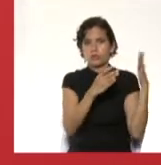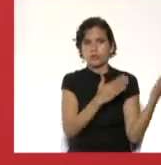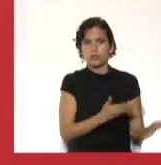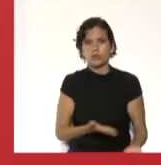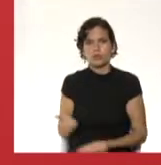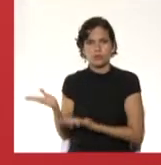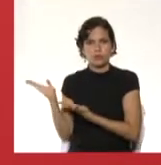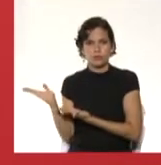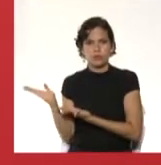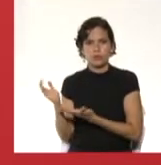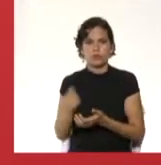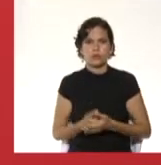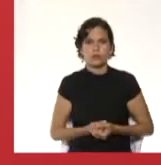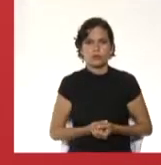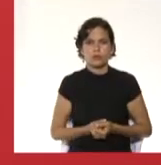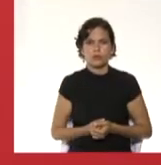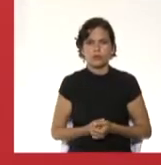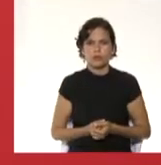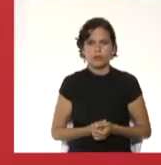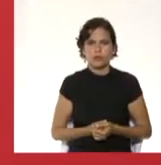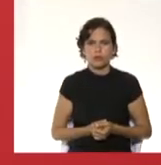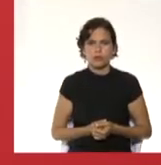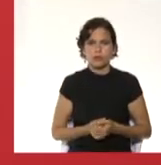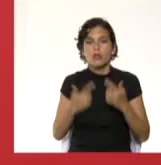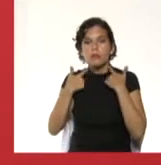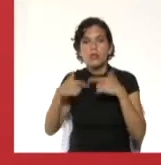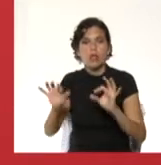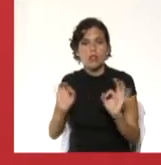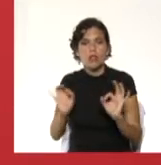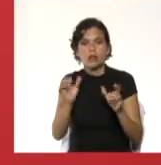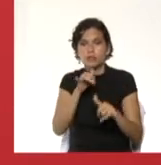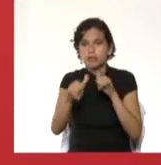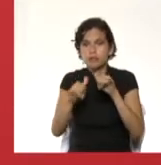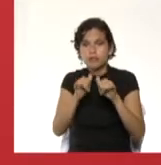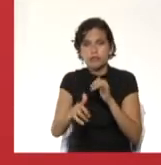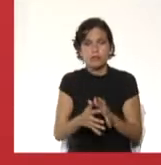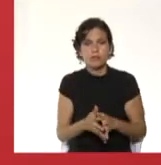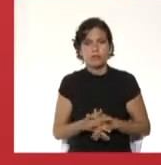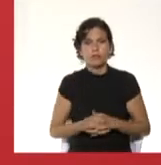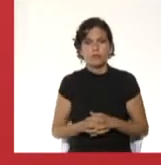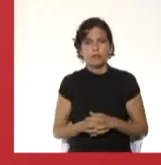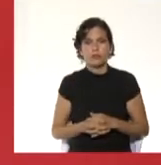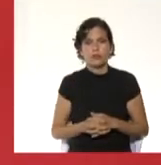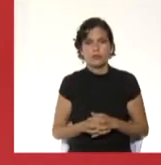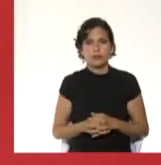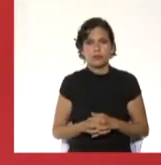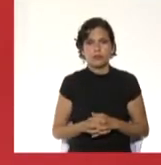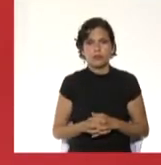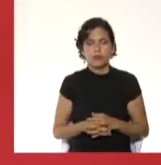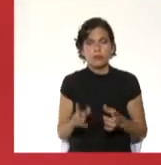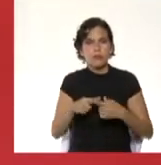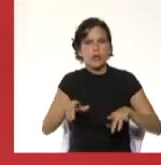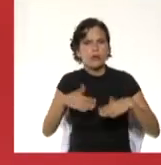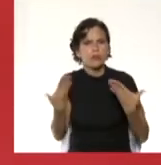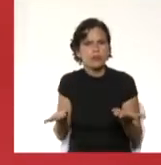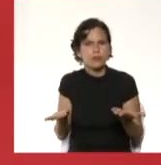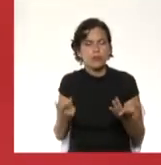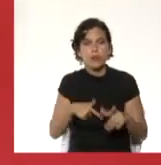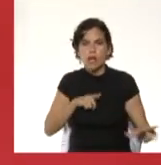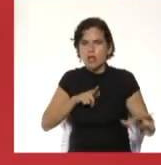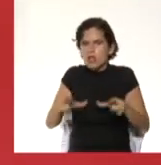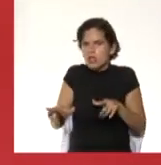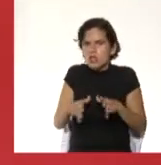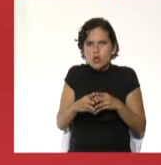YouTube Cada Familia Una Escuela Oficial para que no se pierdan ninguna de nuestras programaciones. Pero ¿qué les parece que como ya